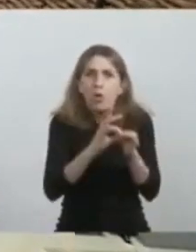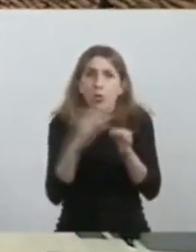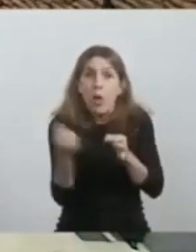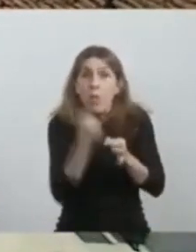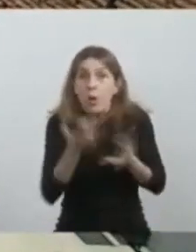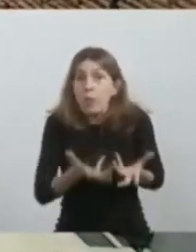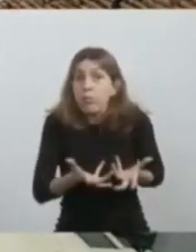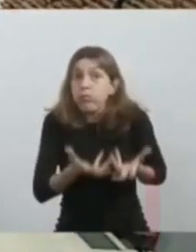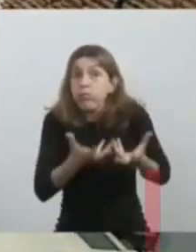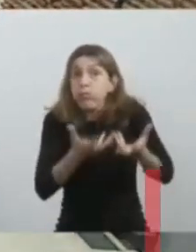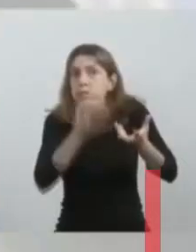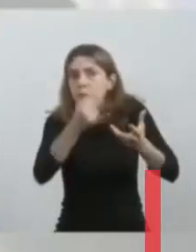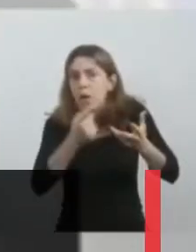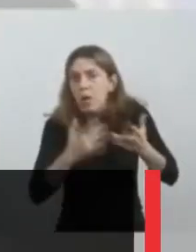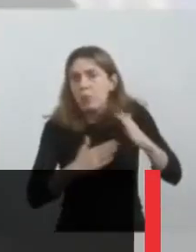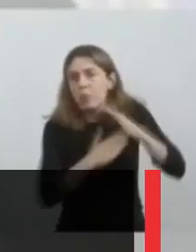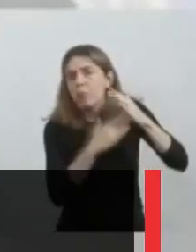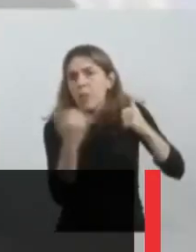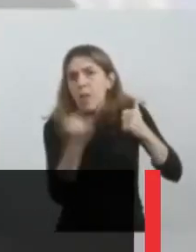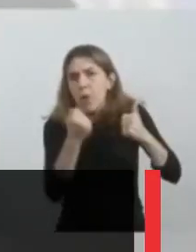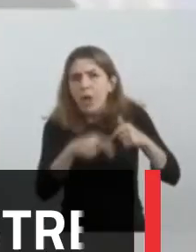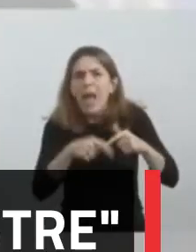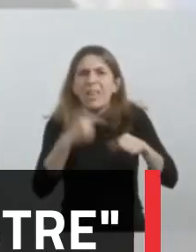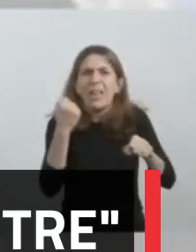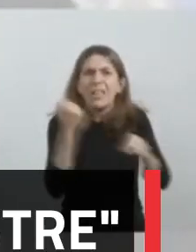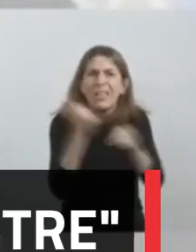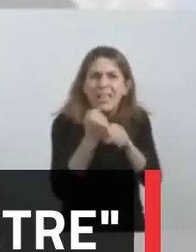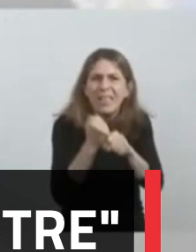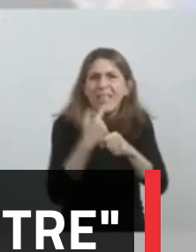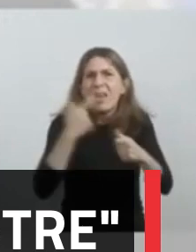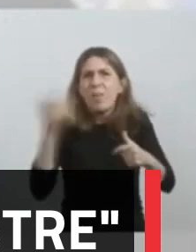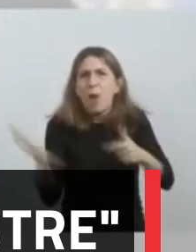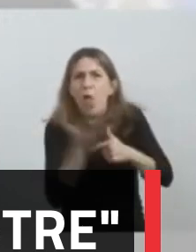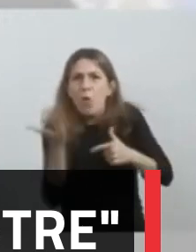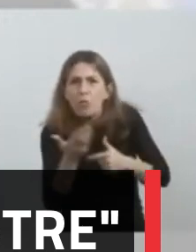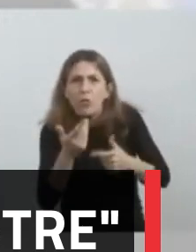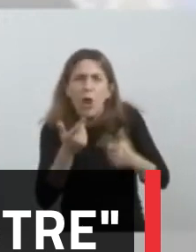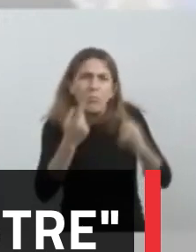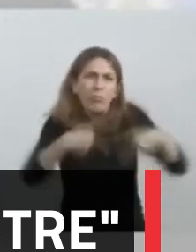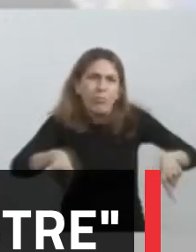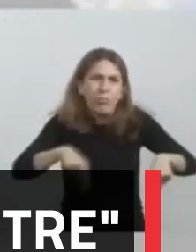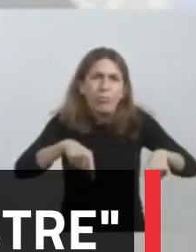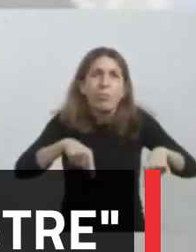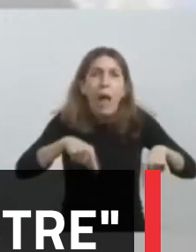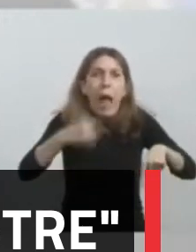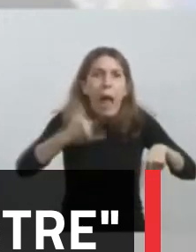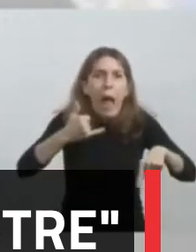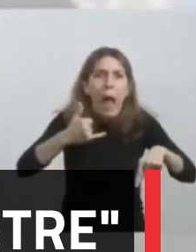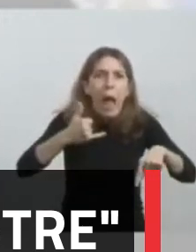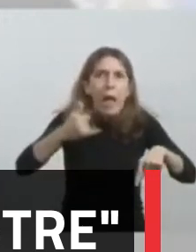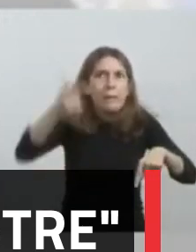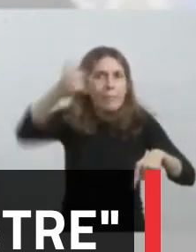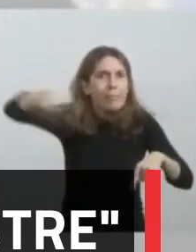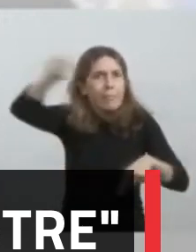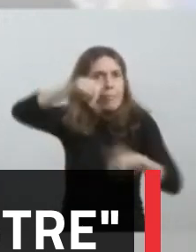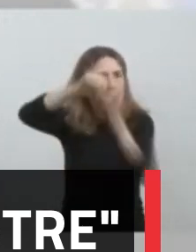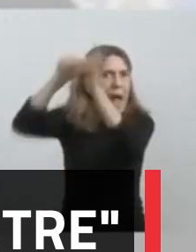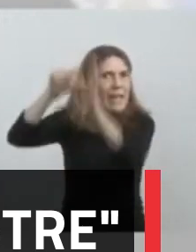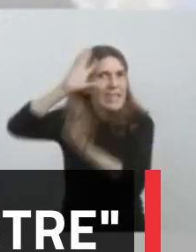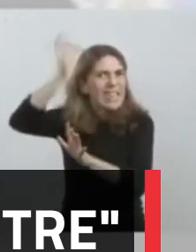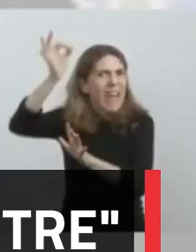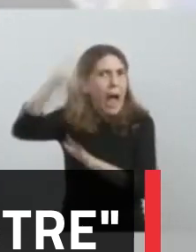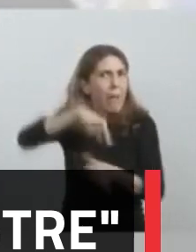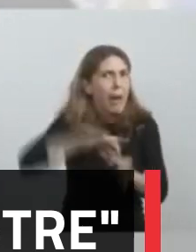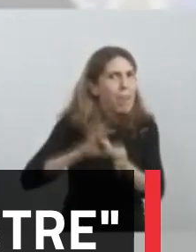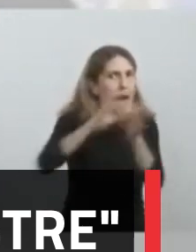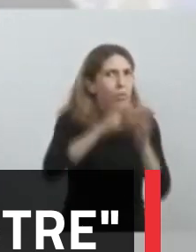Obviamente que el Mercosur, su actividad, su producción, pesa en el concierto internacional. Lo que no debe ser y